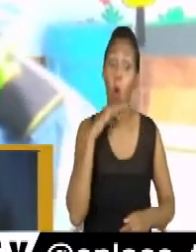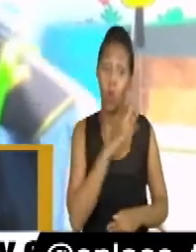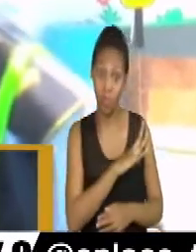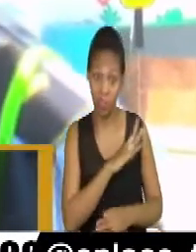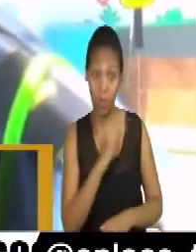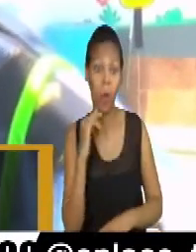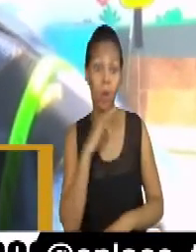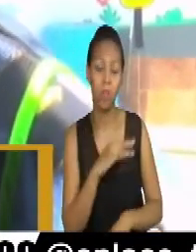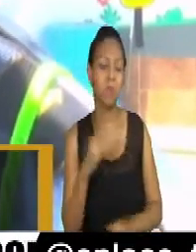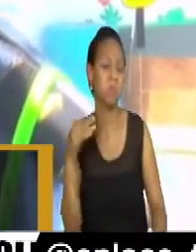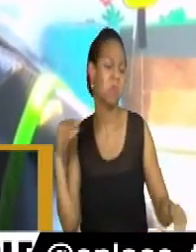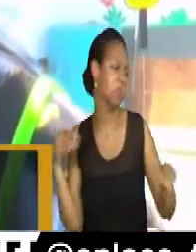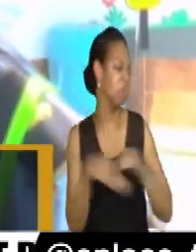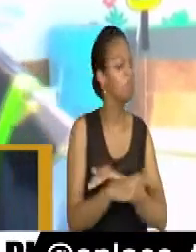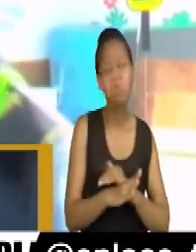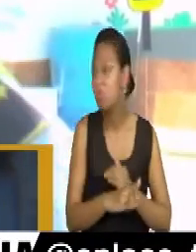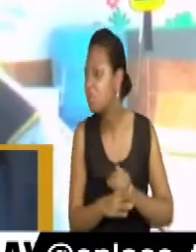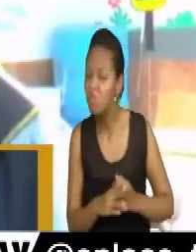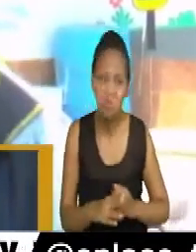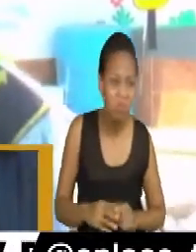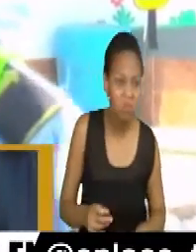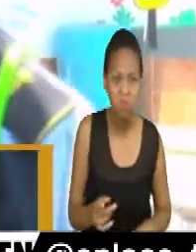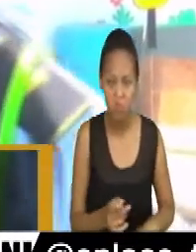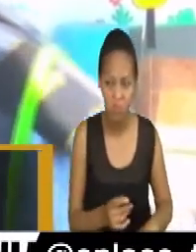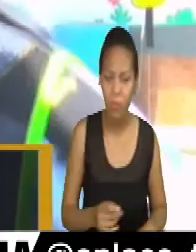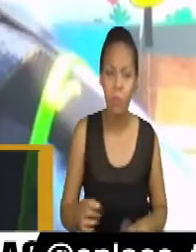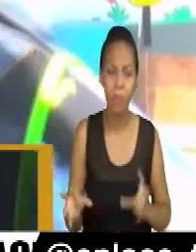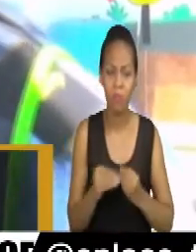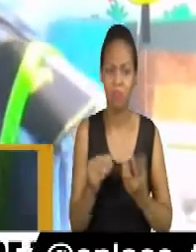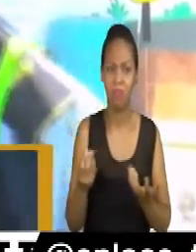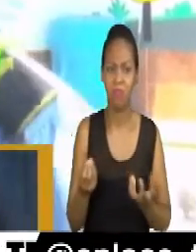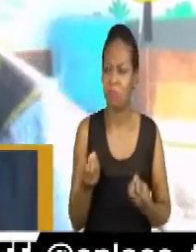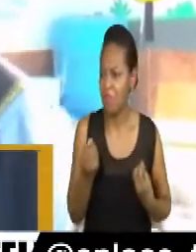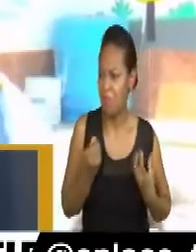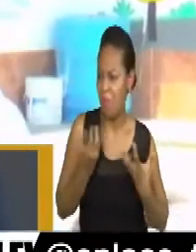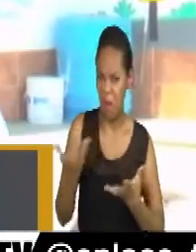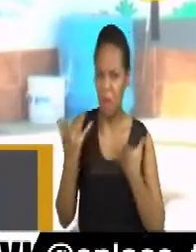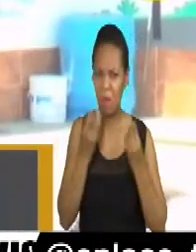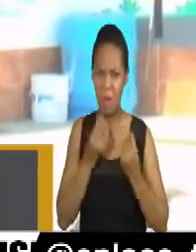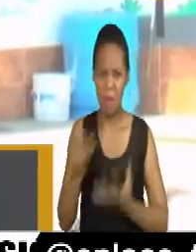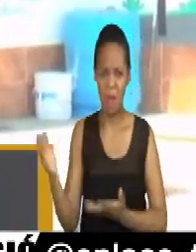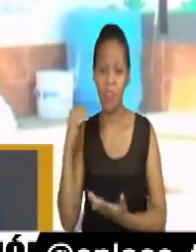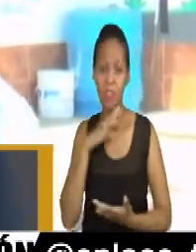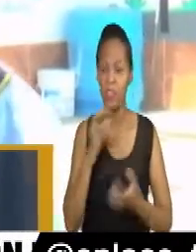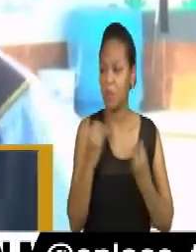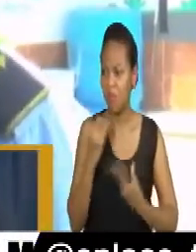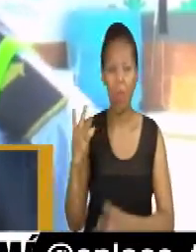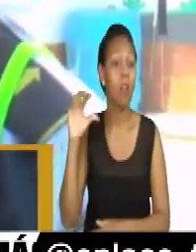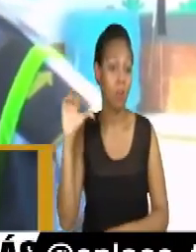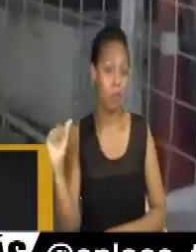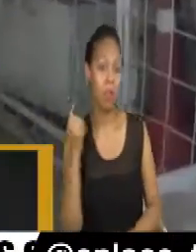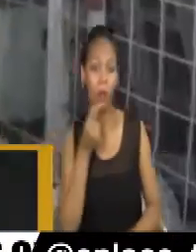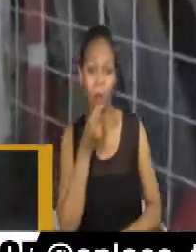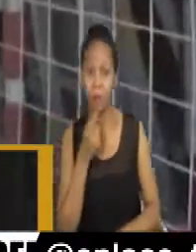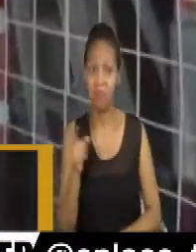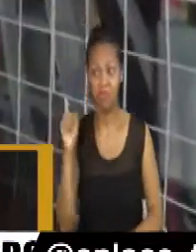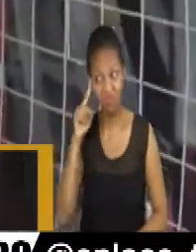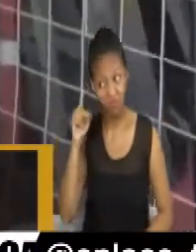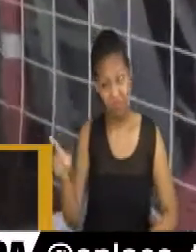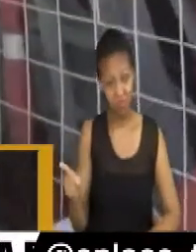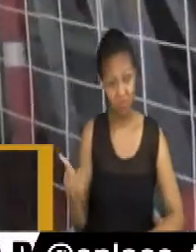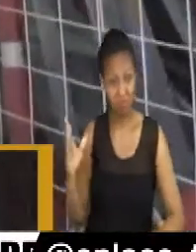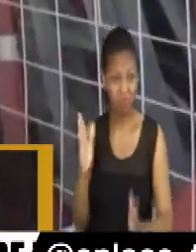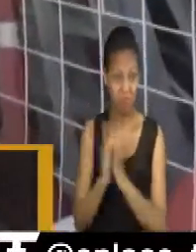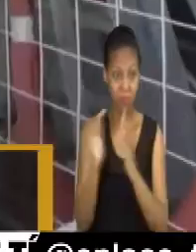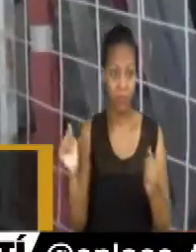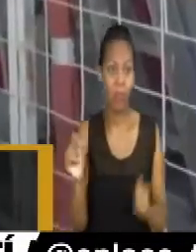y aparte yo ultraja, llamémoslo así, de forma verbal a esta funcionaria, amenazándola. A este hombre al